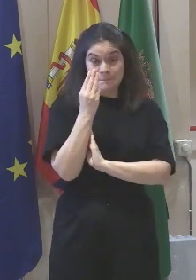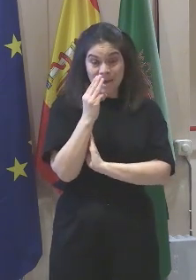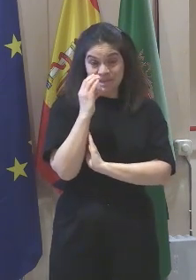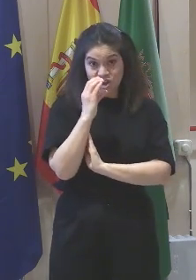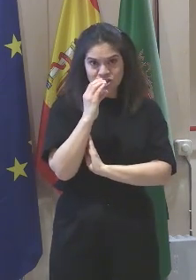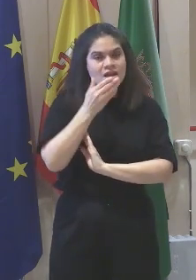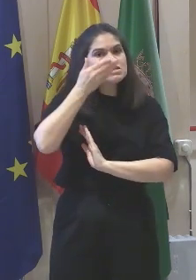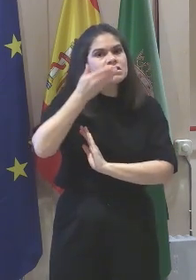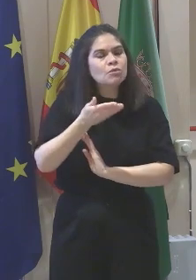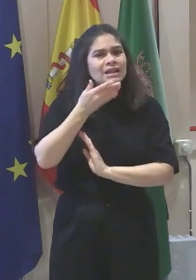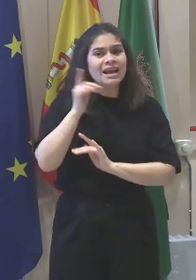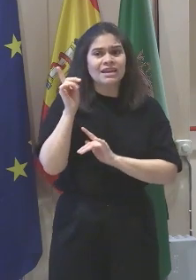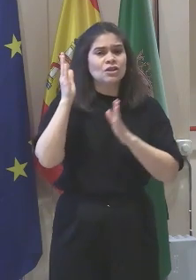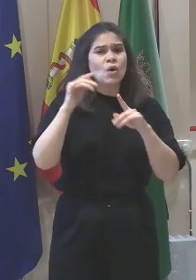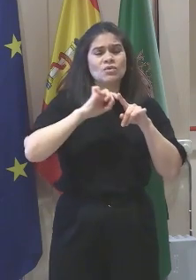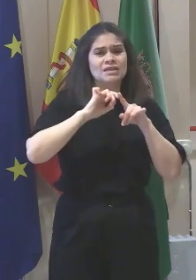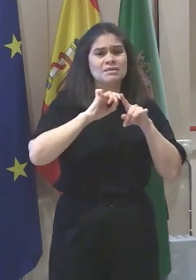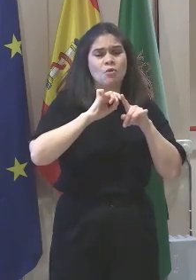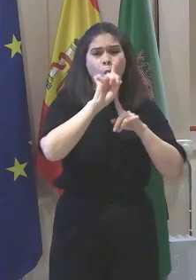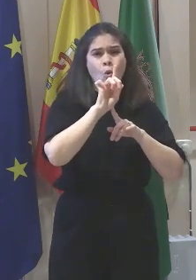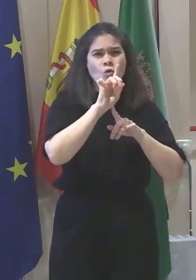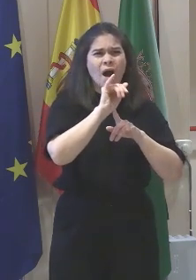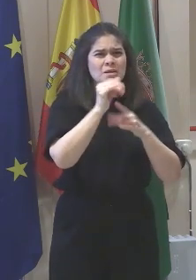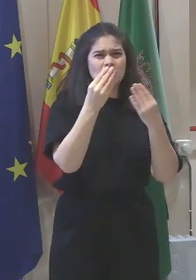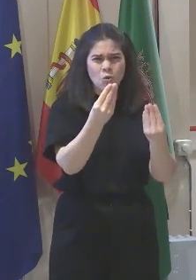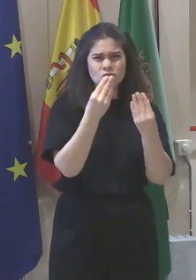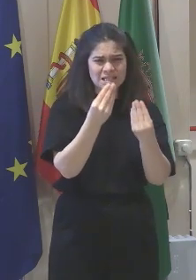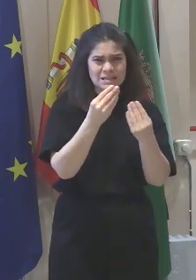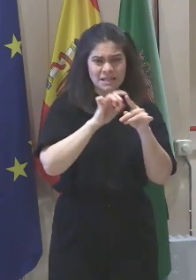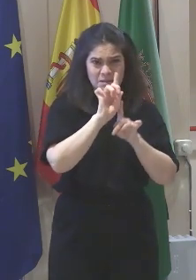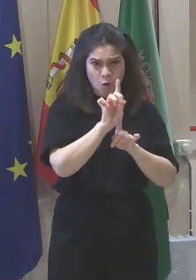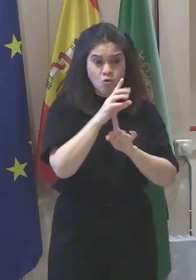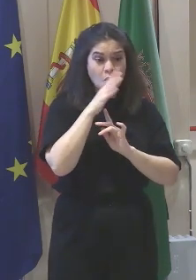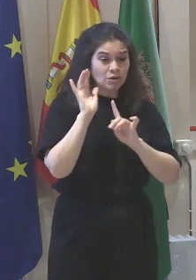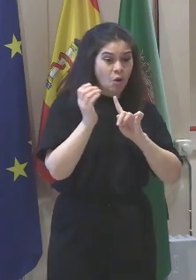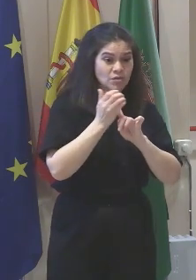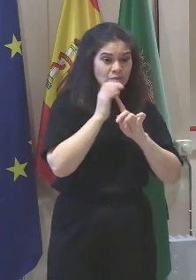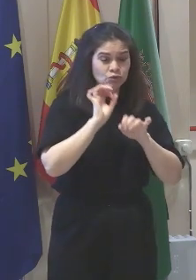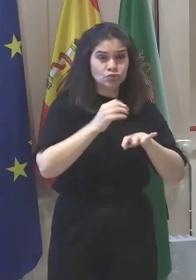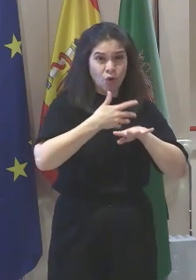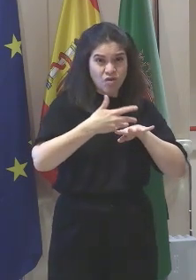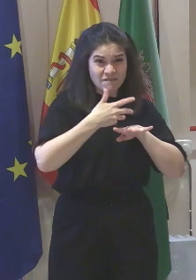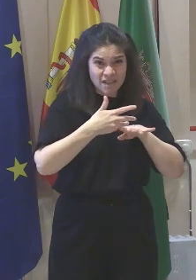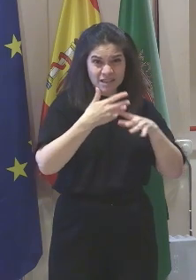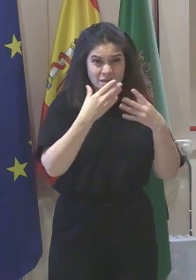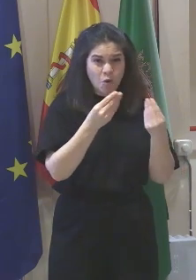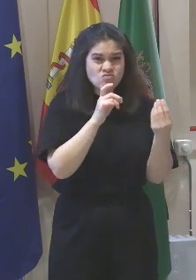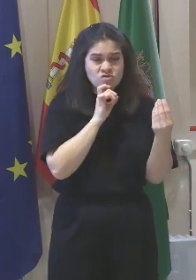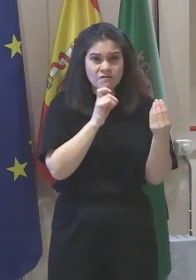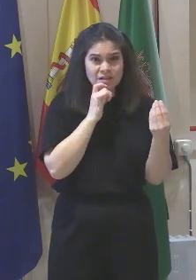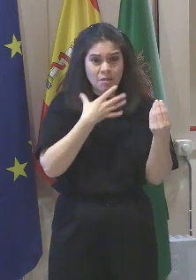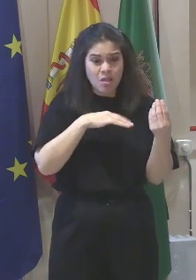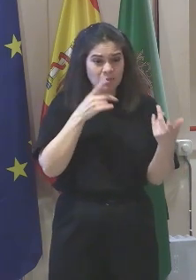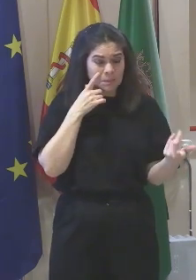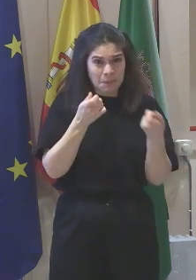decíamos, no hay una diabetes tipo 1, hay cientos de diabetes tipo 1 y por eso encontramos diabetes terriblemente difíciles de